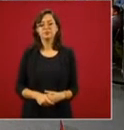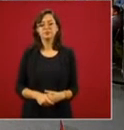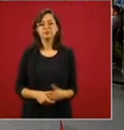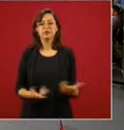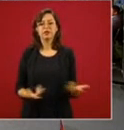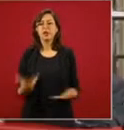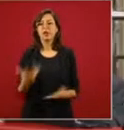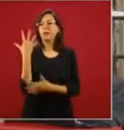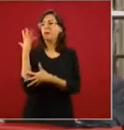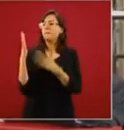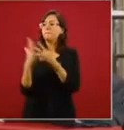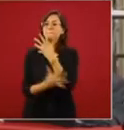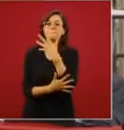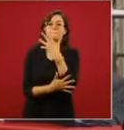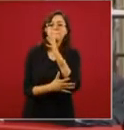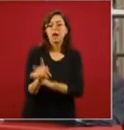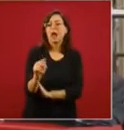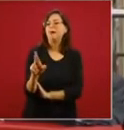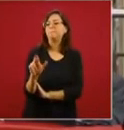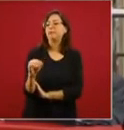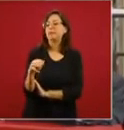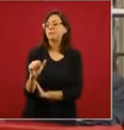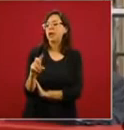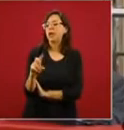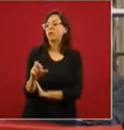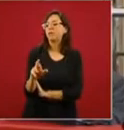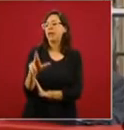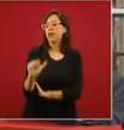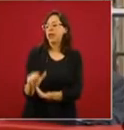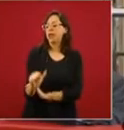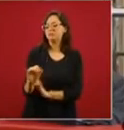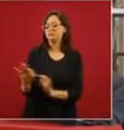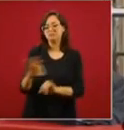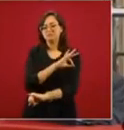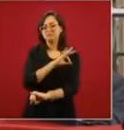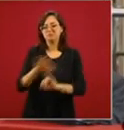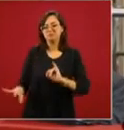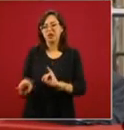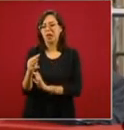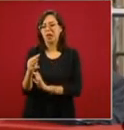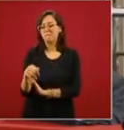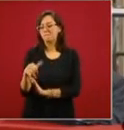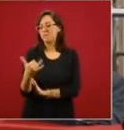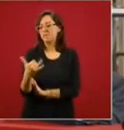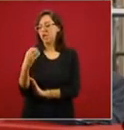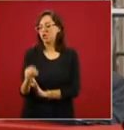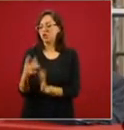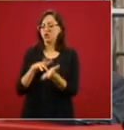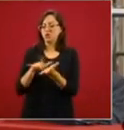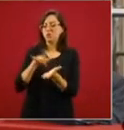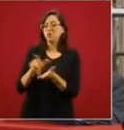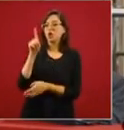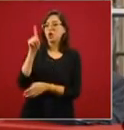primavera. No dejes de ver tu canal Miki Noticias para más información. Bienvenidos, seguimos informando. Buen día.